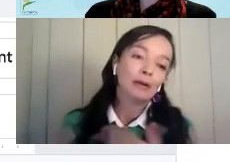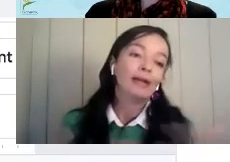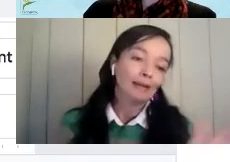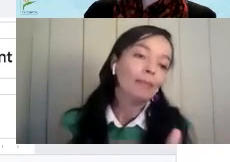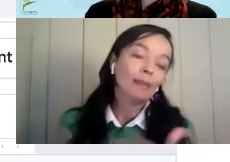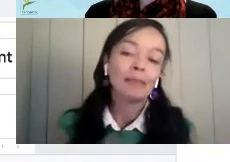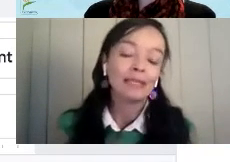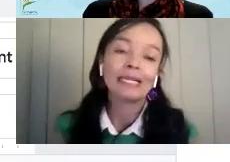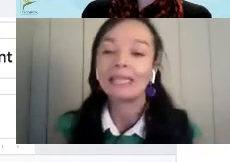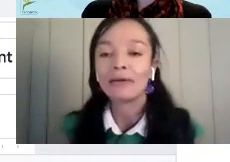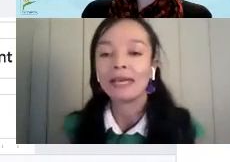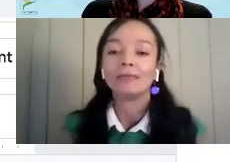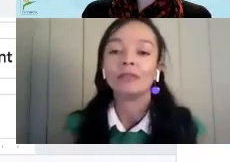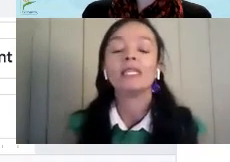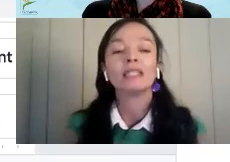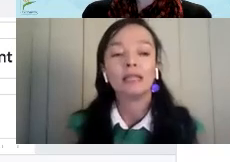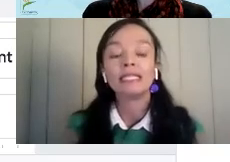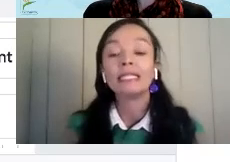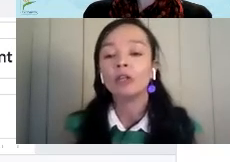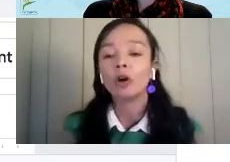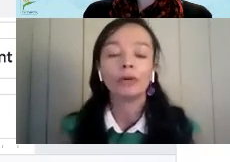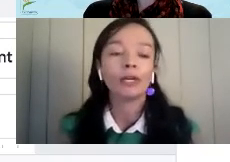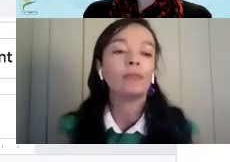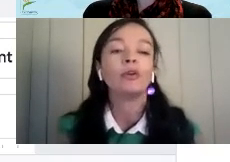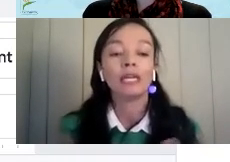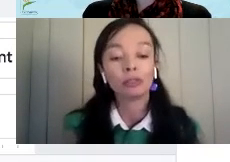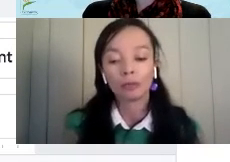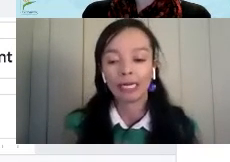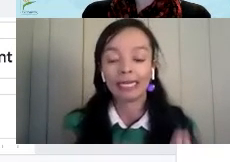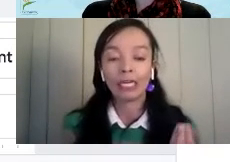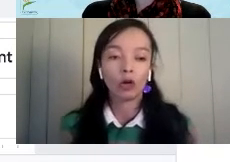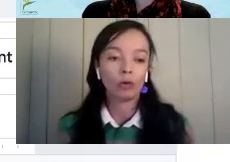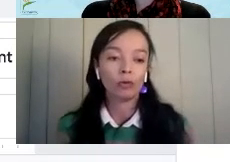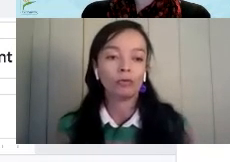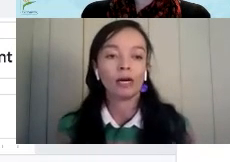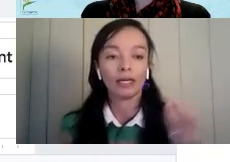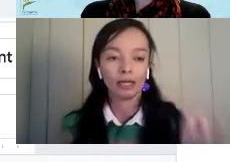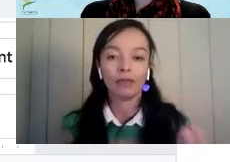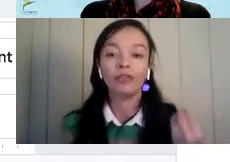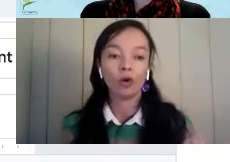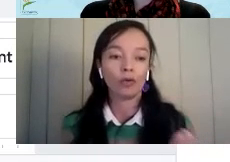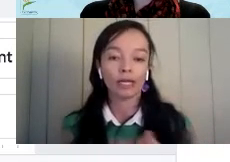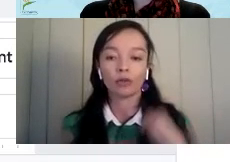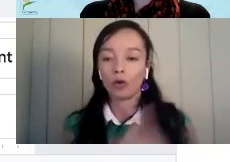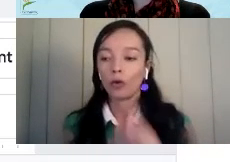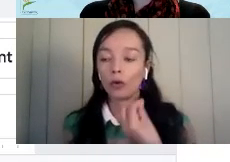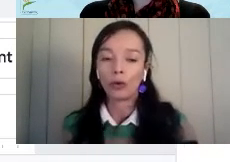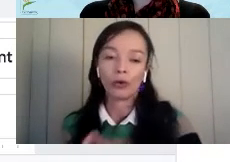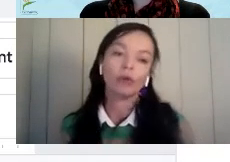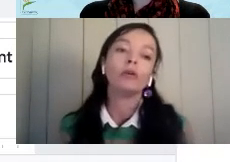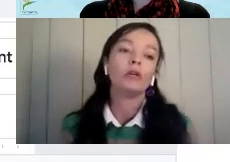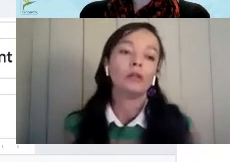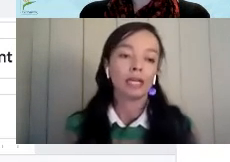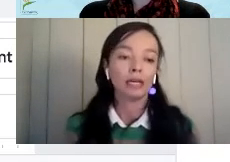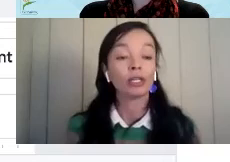para empezar está bien, entonces decir no, ¿por qué? No queremos poner el no ahí. Ahí, no, no haga eso, no, no,